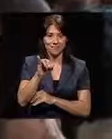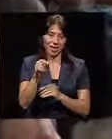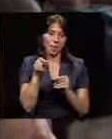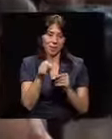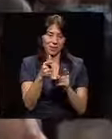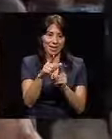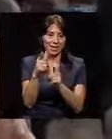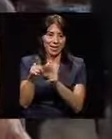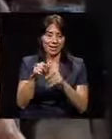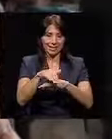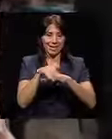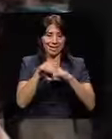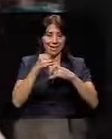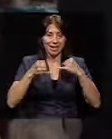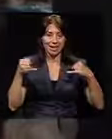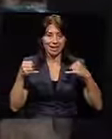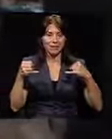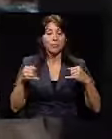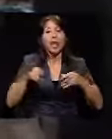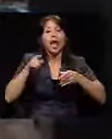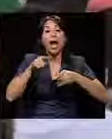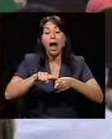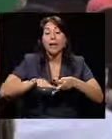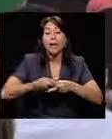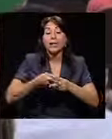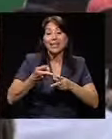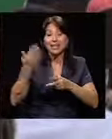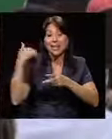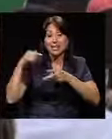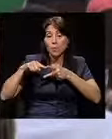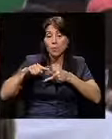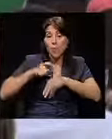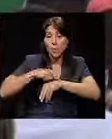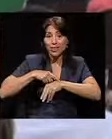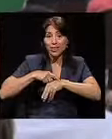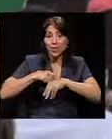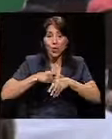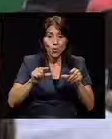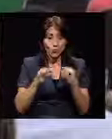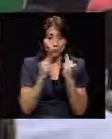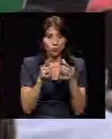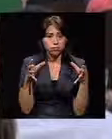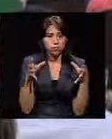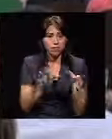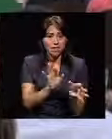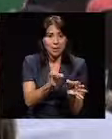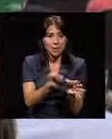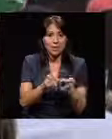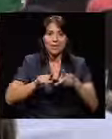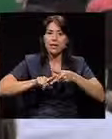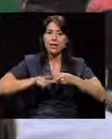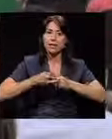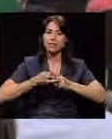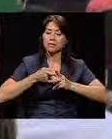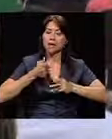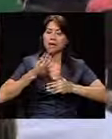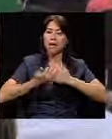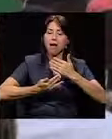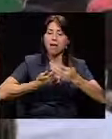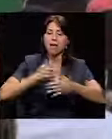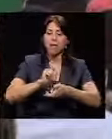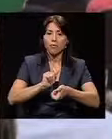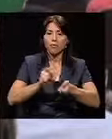inglés. Es a partir de este momento que el gremio de las y los intérpretes inicia su movimiento hacia la transformación, de una